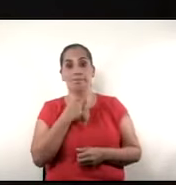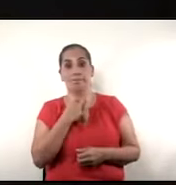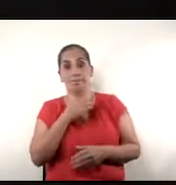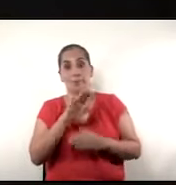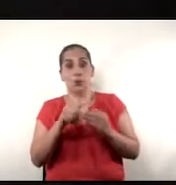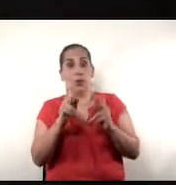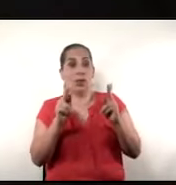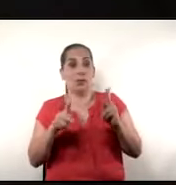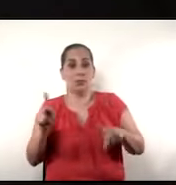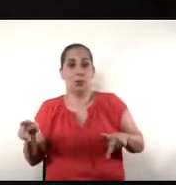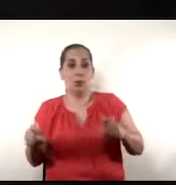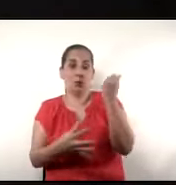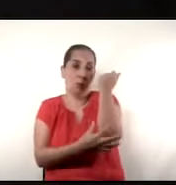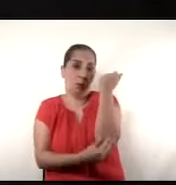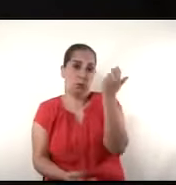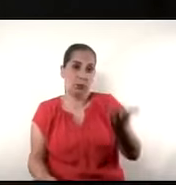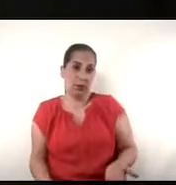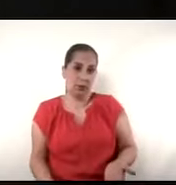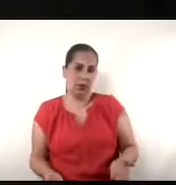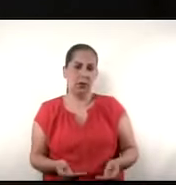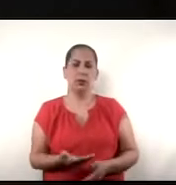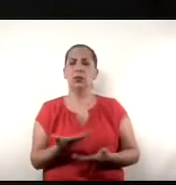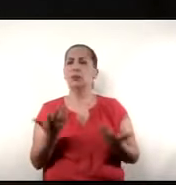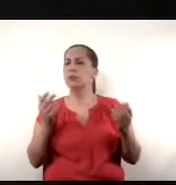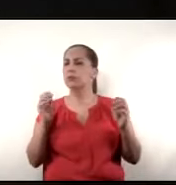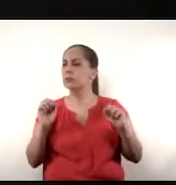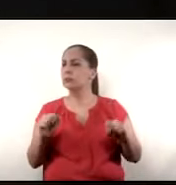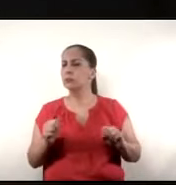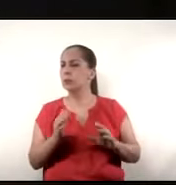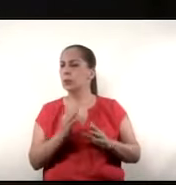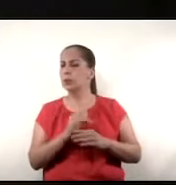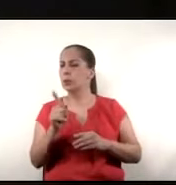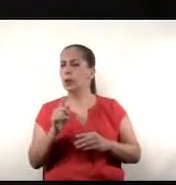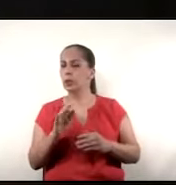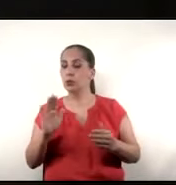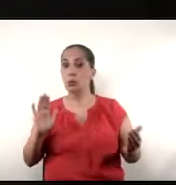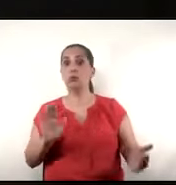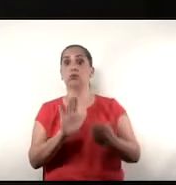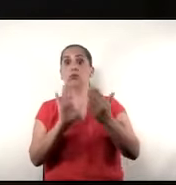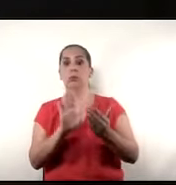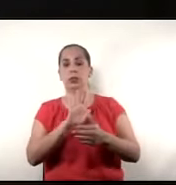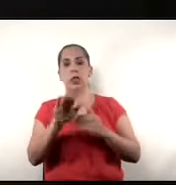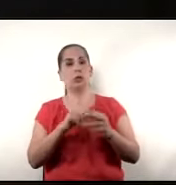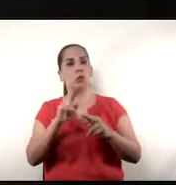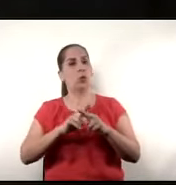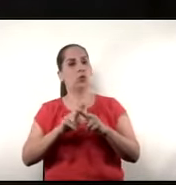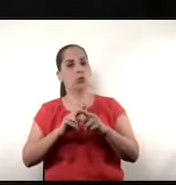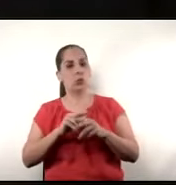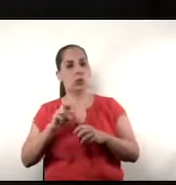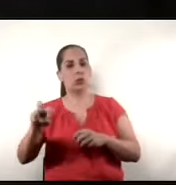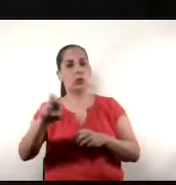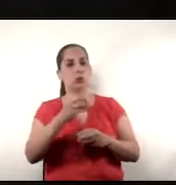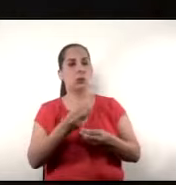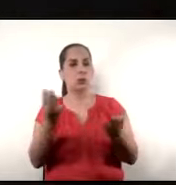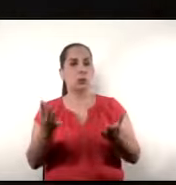más vulnerable. ¿Cómo podemos hacer para que esto no impacte a los usuarios del transporte público?